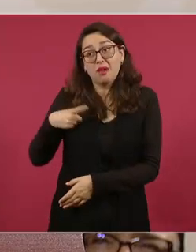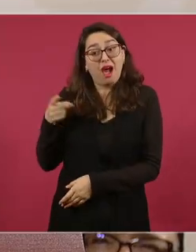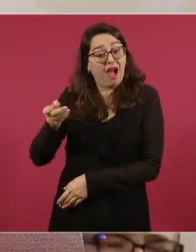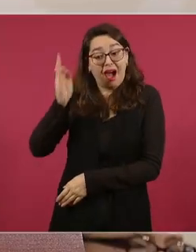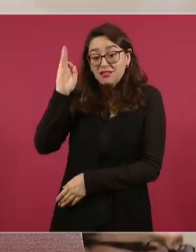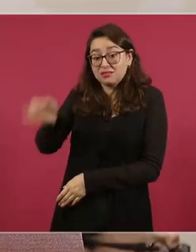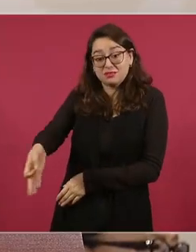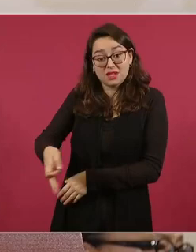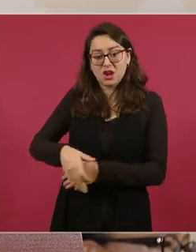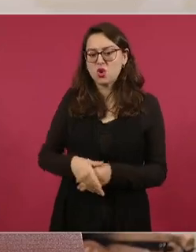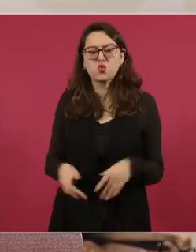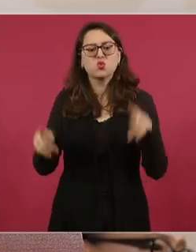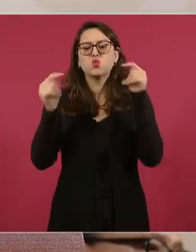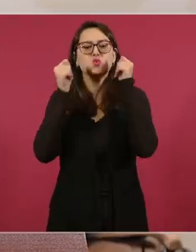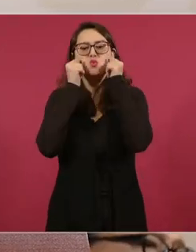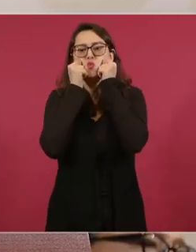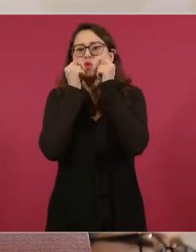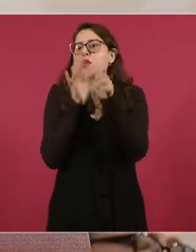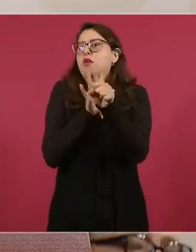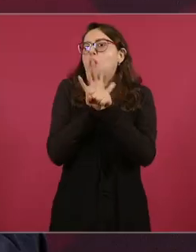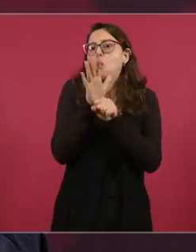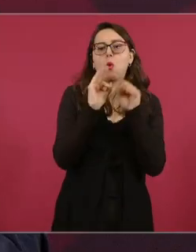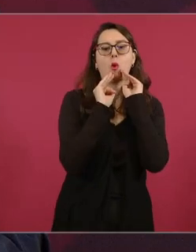es mucha la corrupción.